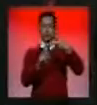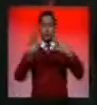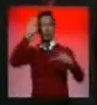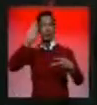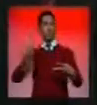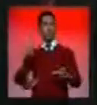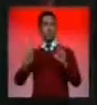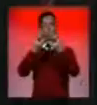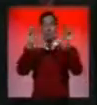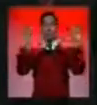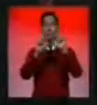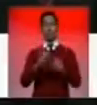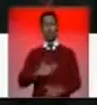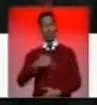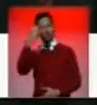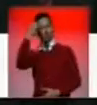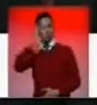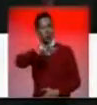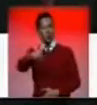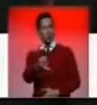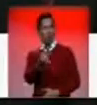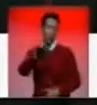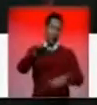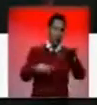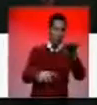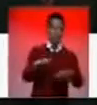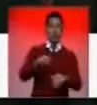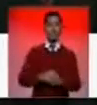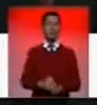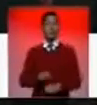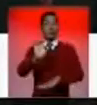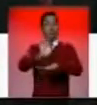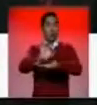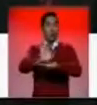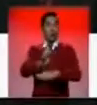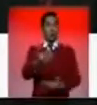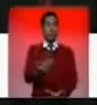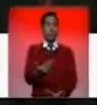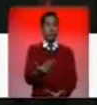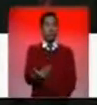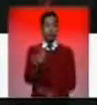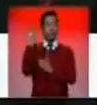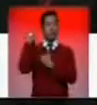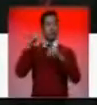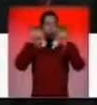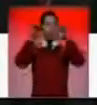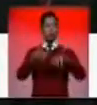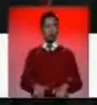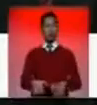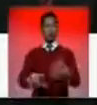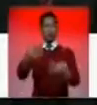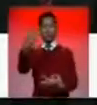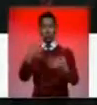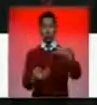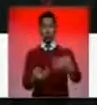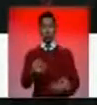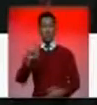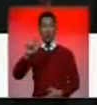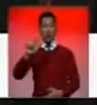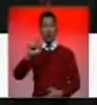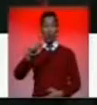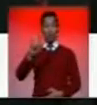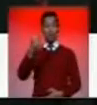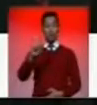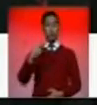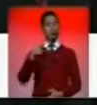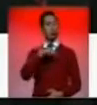Odebrecht. Me parece que el día jueves parte de la delegación ecuatoriana, encabezada por el secretario jurídico de la presidencia, el doctor Alexis Mera, y